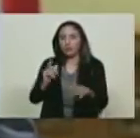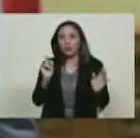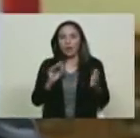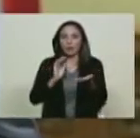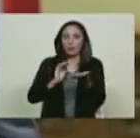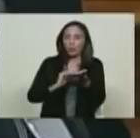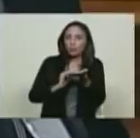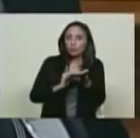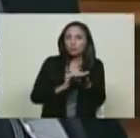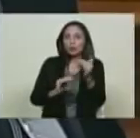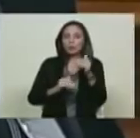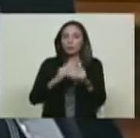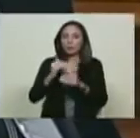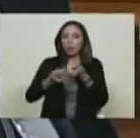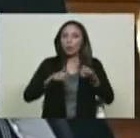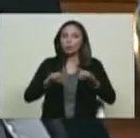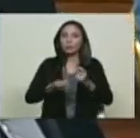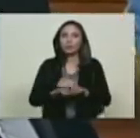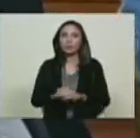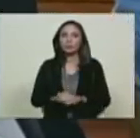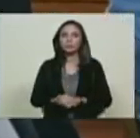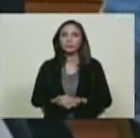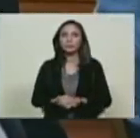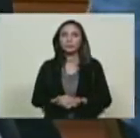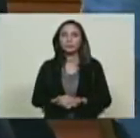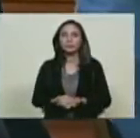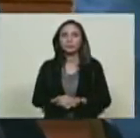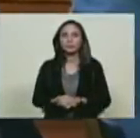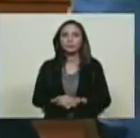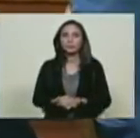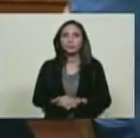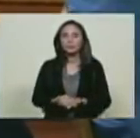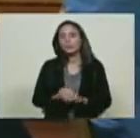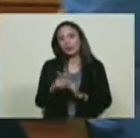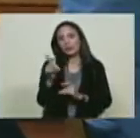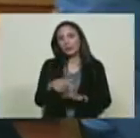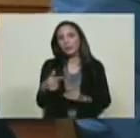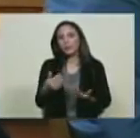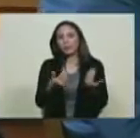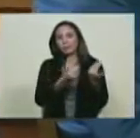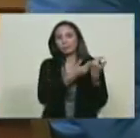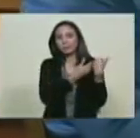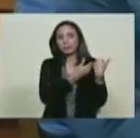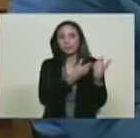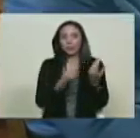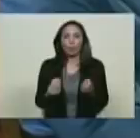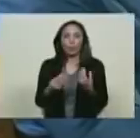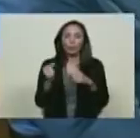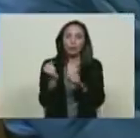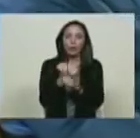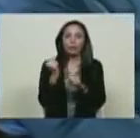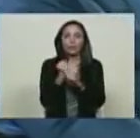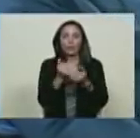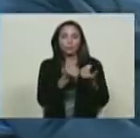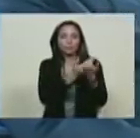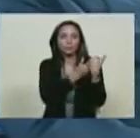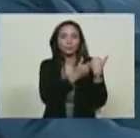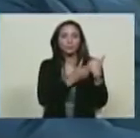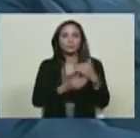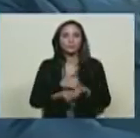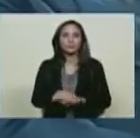estabilizando. Pero además asumimos el compromiso para seguir trabajando y que sea una